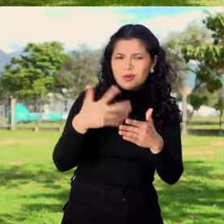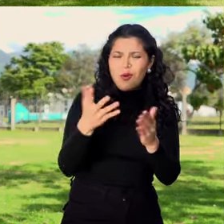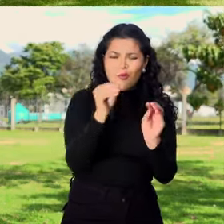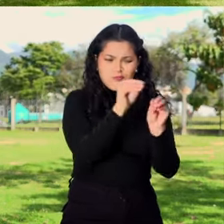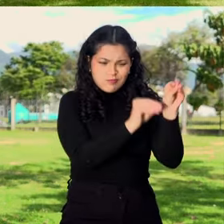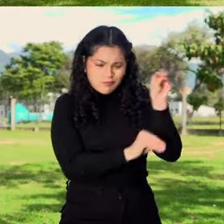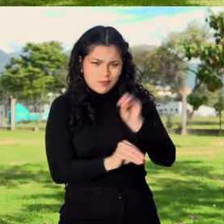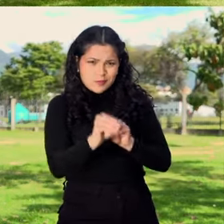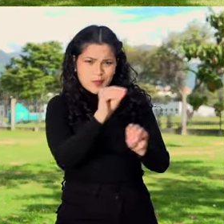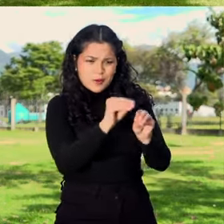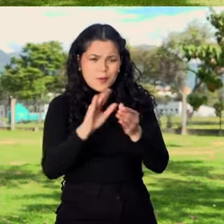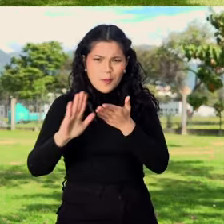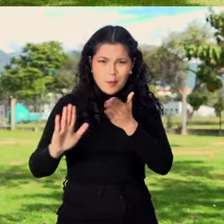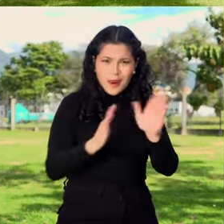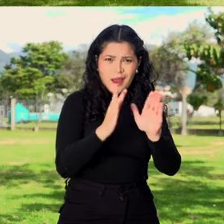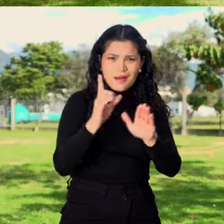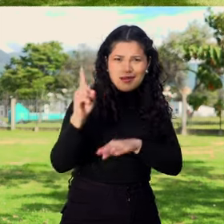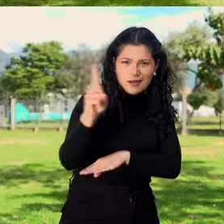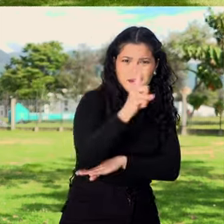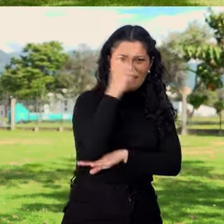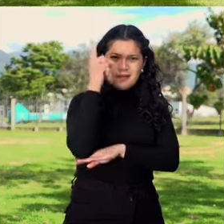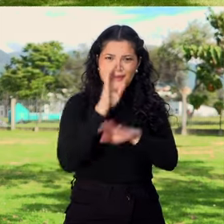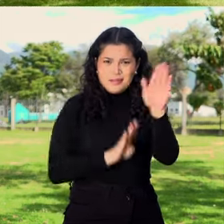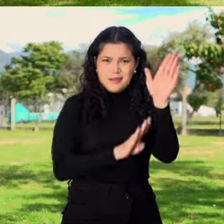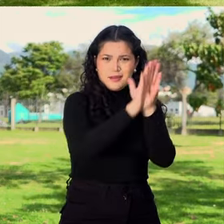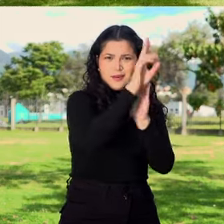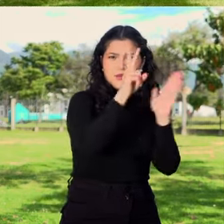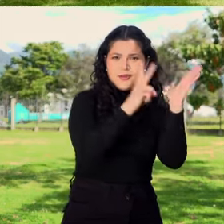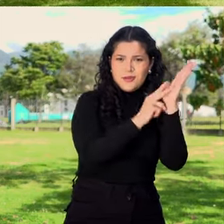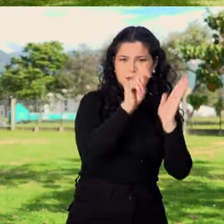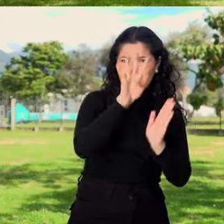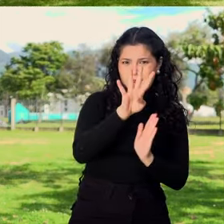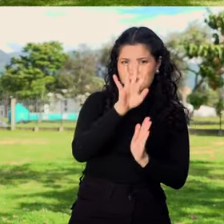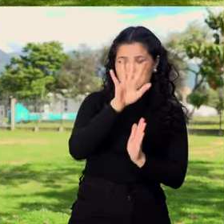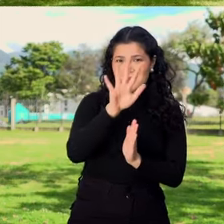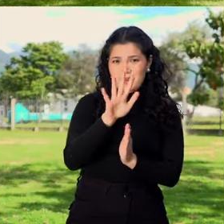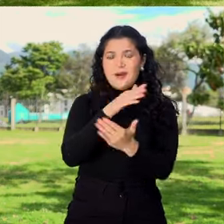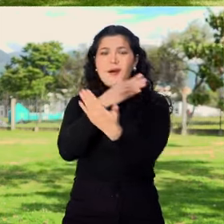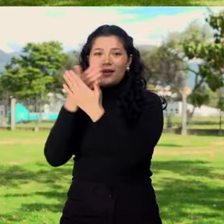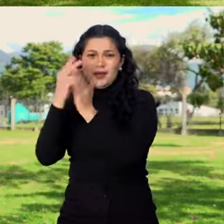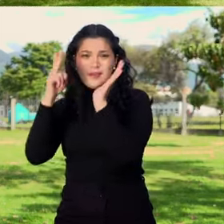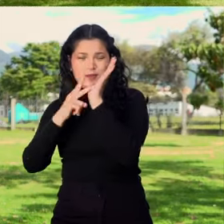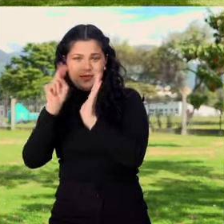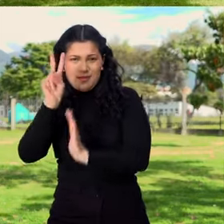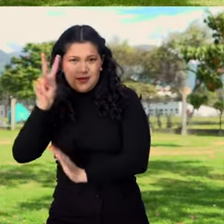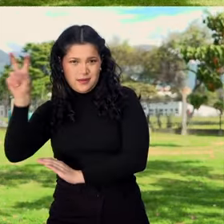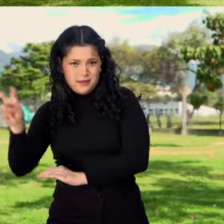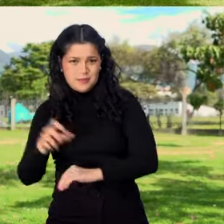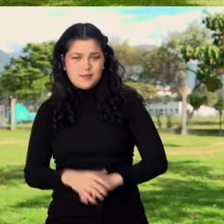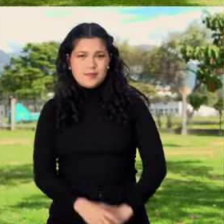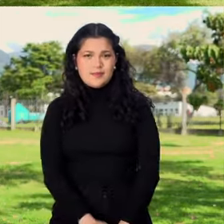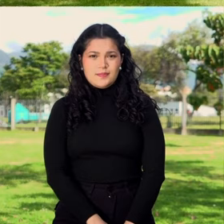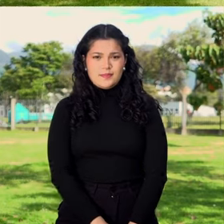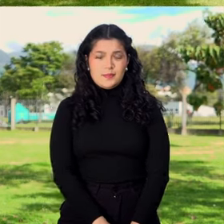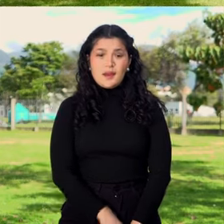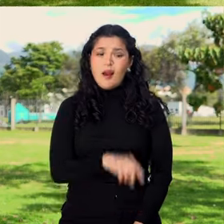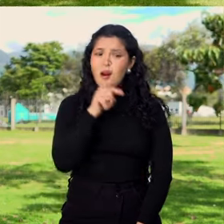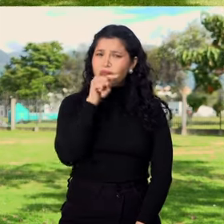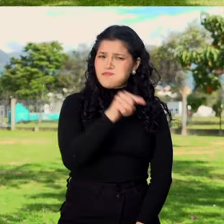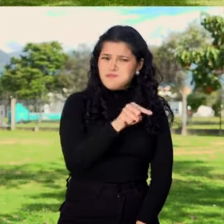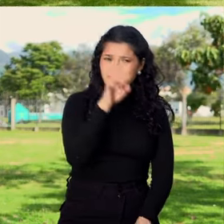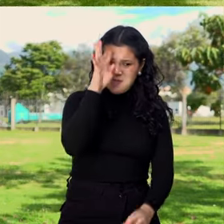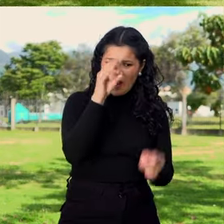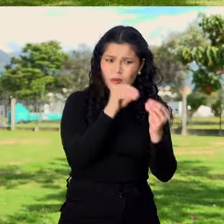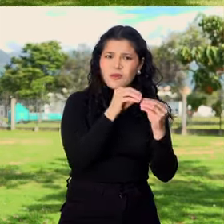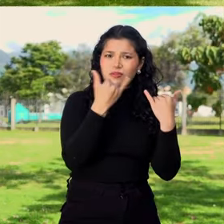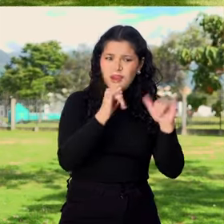formulación del plan global de desarrollo 2025 2027 de acuerdo con lo